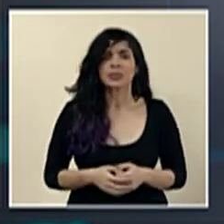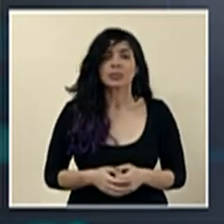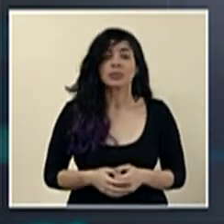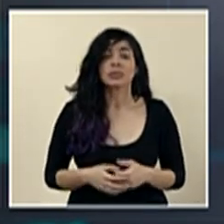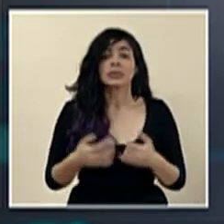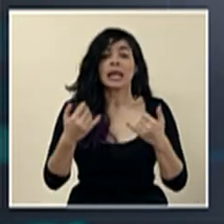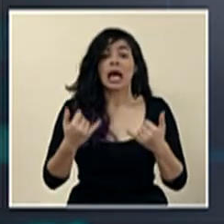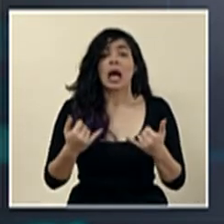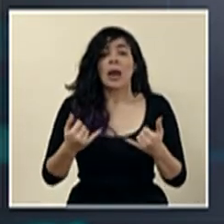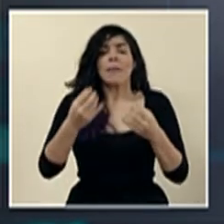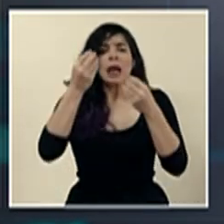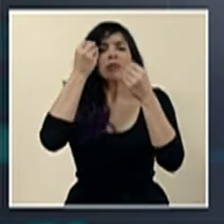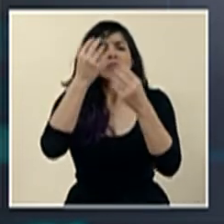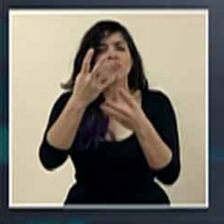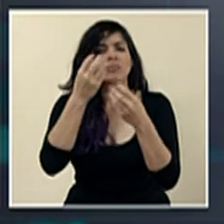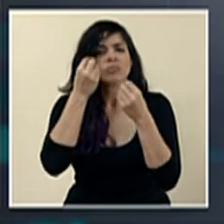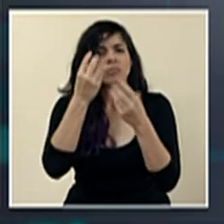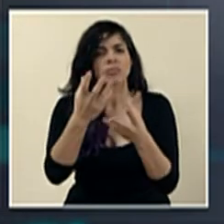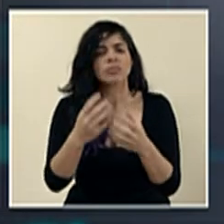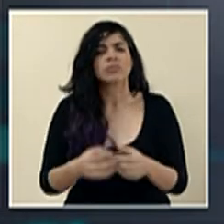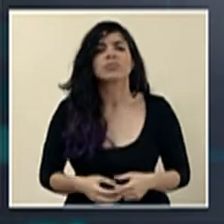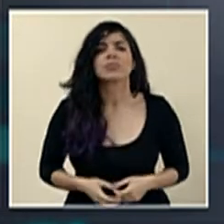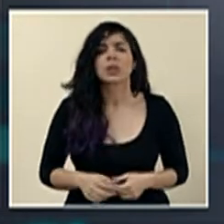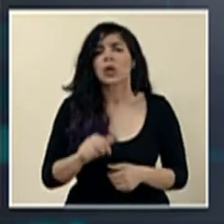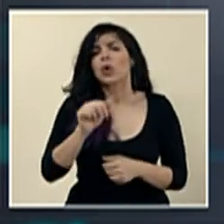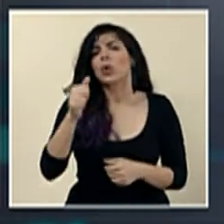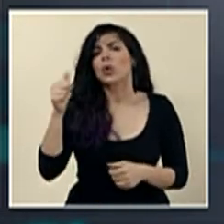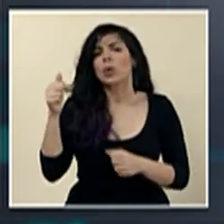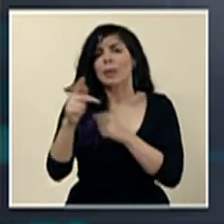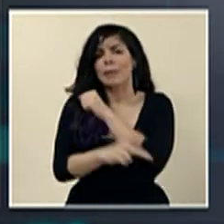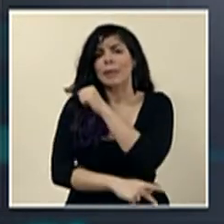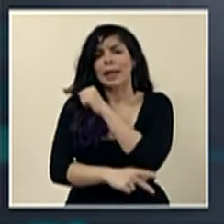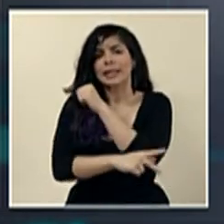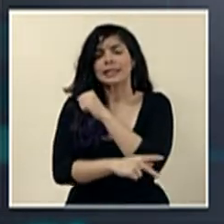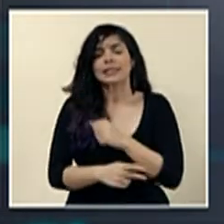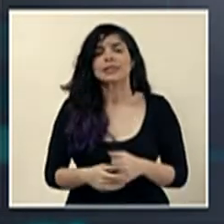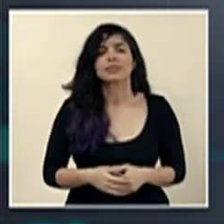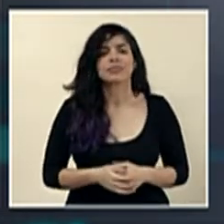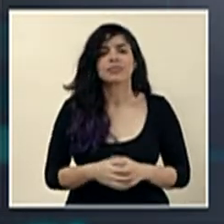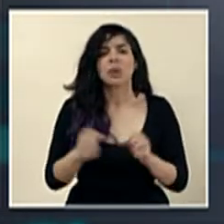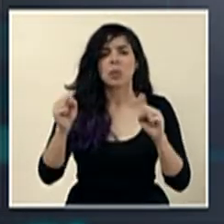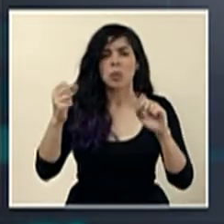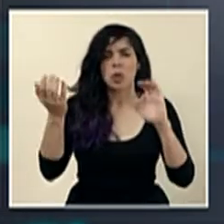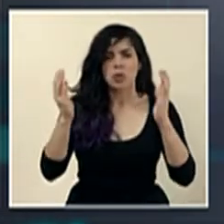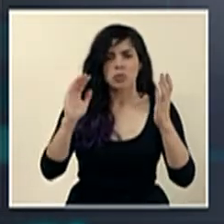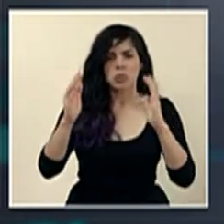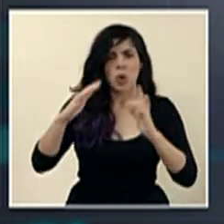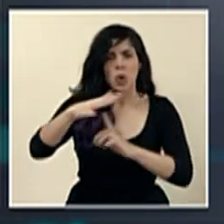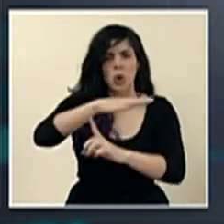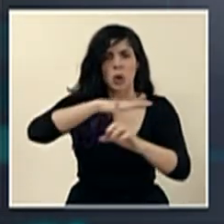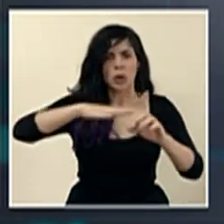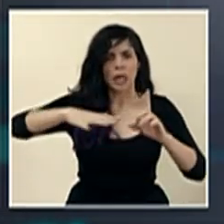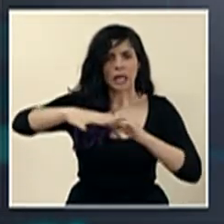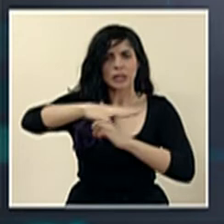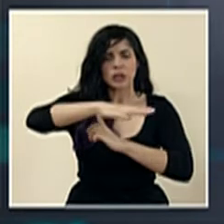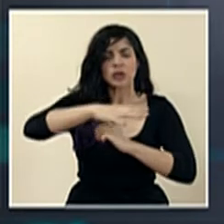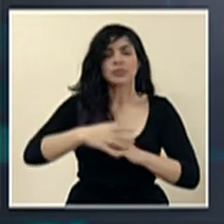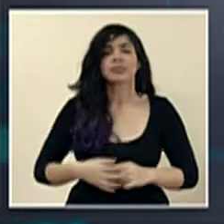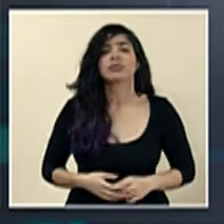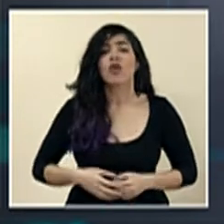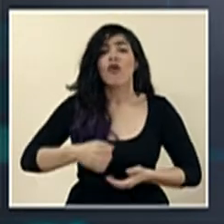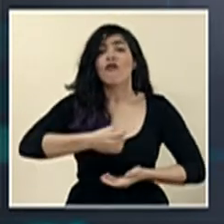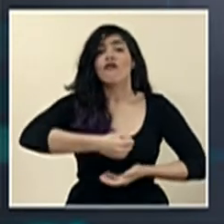Ya para dar referencias de otros países y ponernos en contexto, el